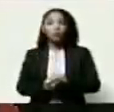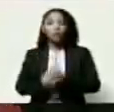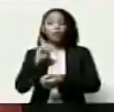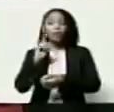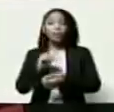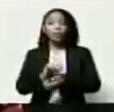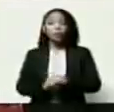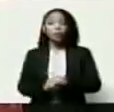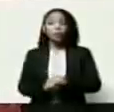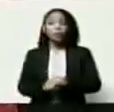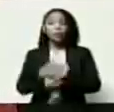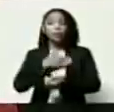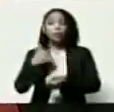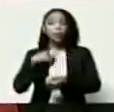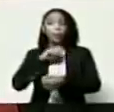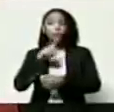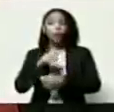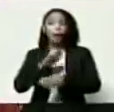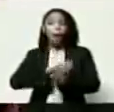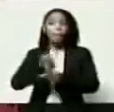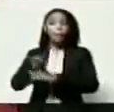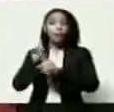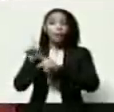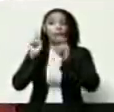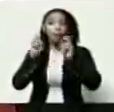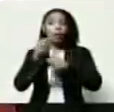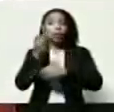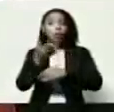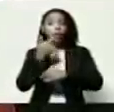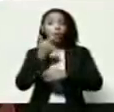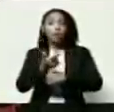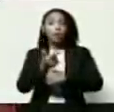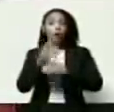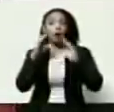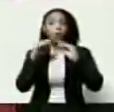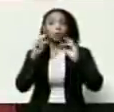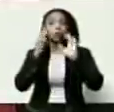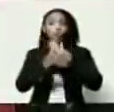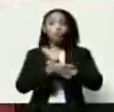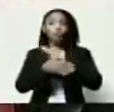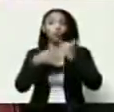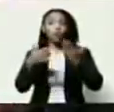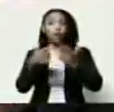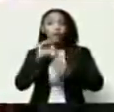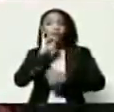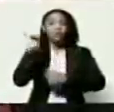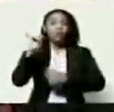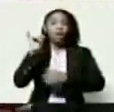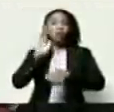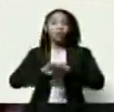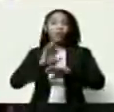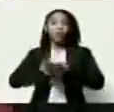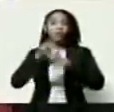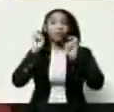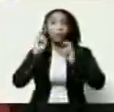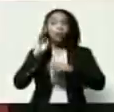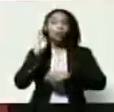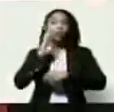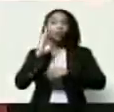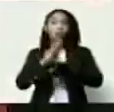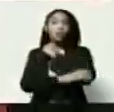también quisiera preguntarle, aparte de esta acción, usted también habló sobre lo que es denunciar los casos de corrupción y que ya